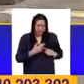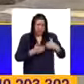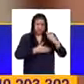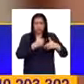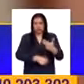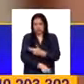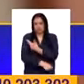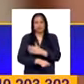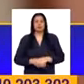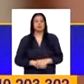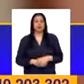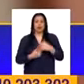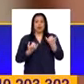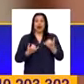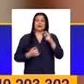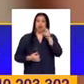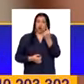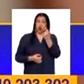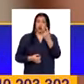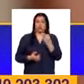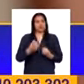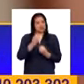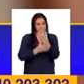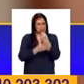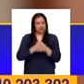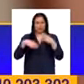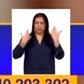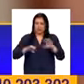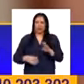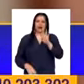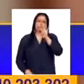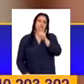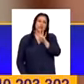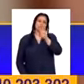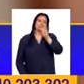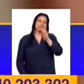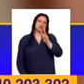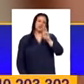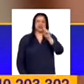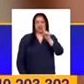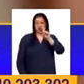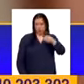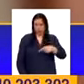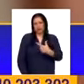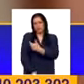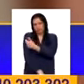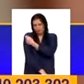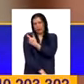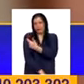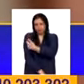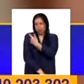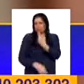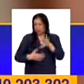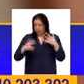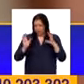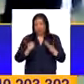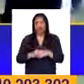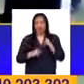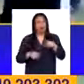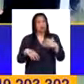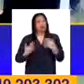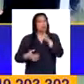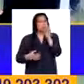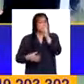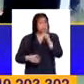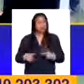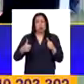proceso. El 11 de septiembre hemos llegado a cerca de 461,000 dosis aplicadas, ¿no? Que es un gran esfuerzo